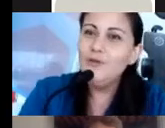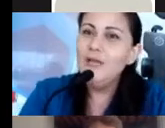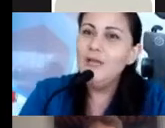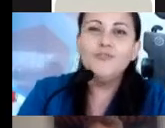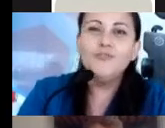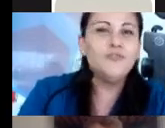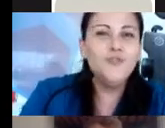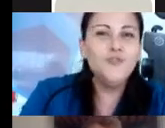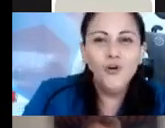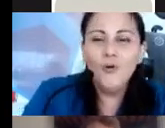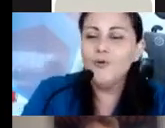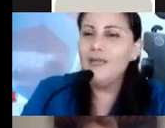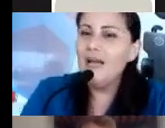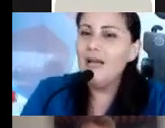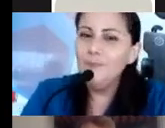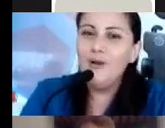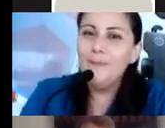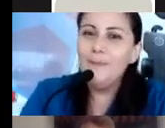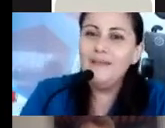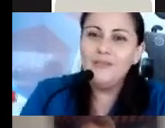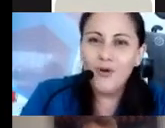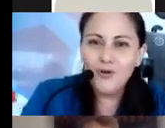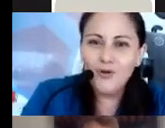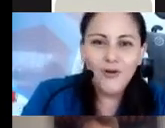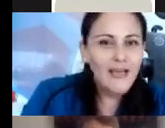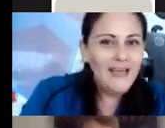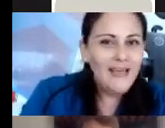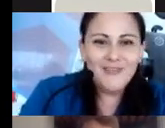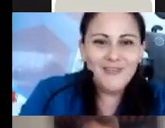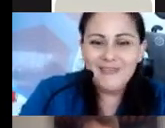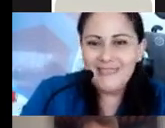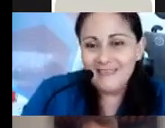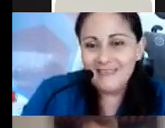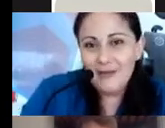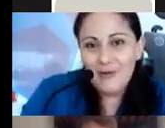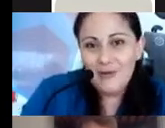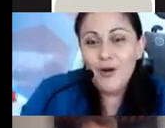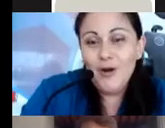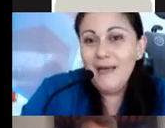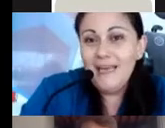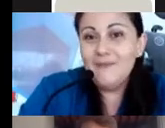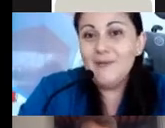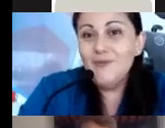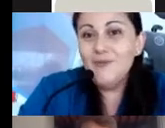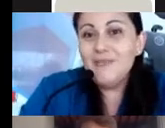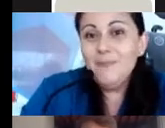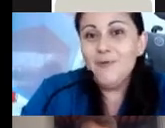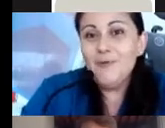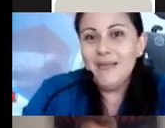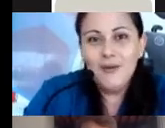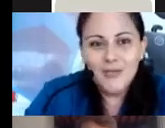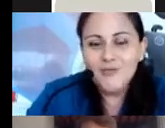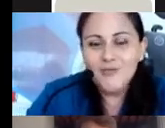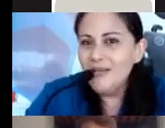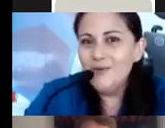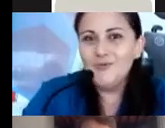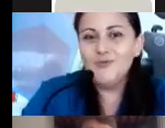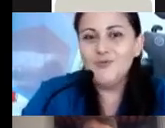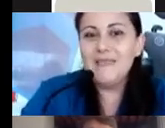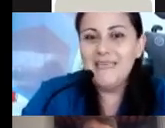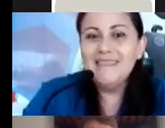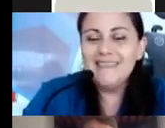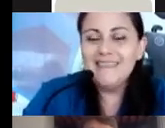porque hay una luxación o porque hay un problema de tono, entonces un problema de la inervación recíproca, que es lo que sucede con